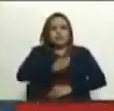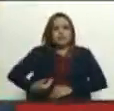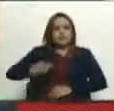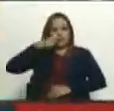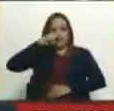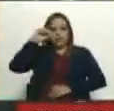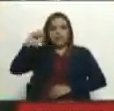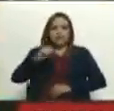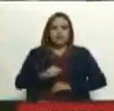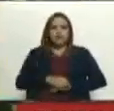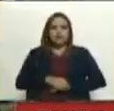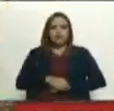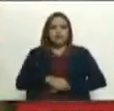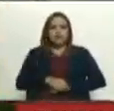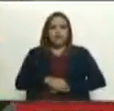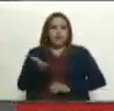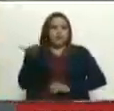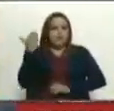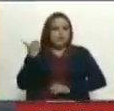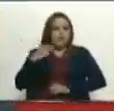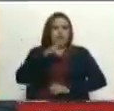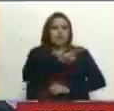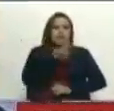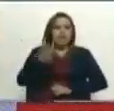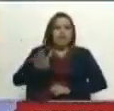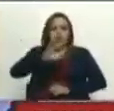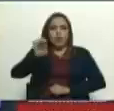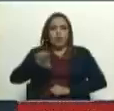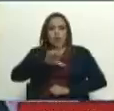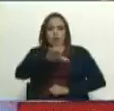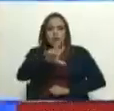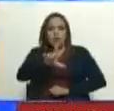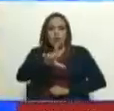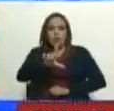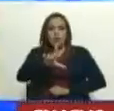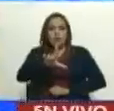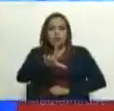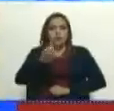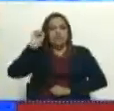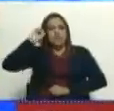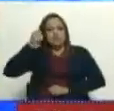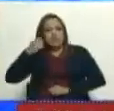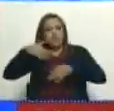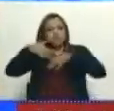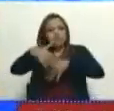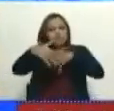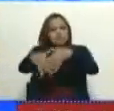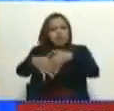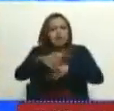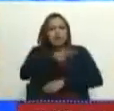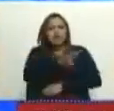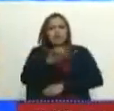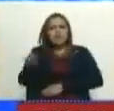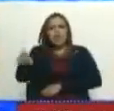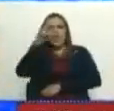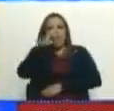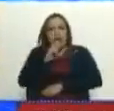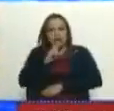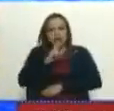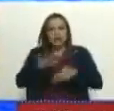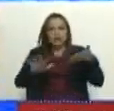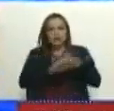Maduro que hizo el pasado 24 de julio en ocasión al bicentenario de la Batalla Naval del Lago.